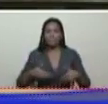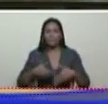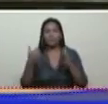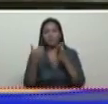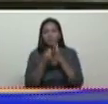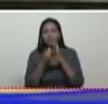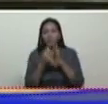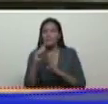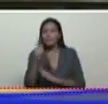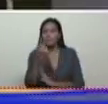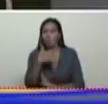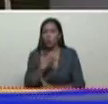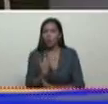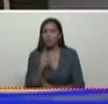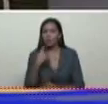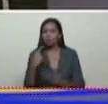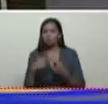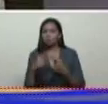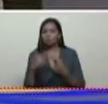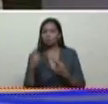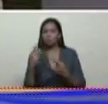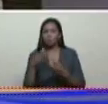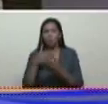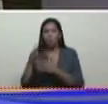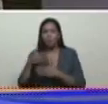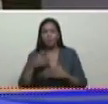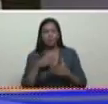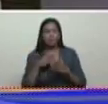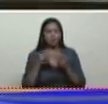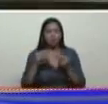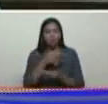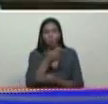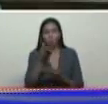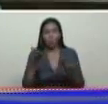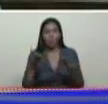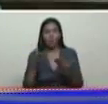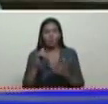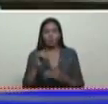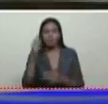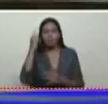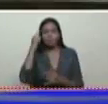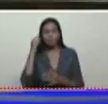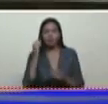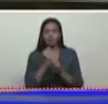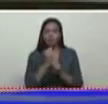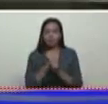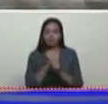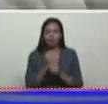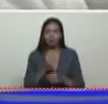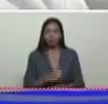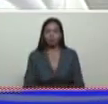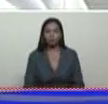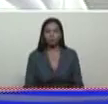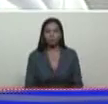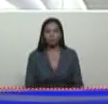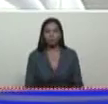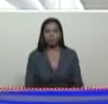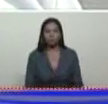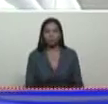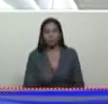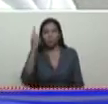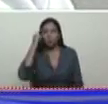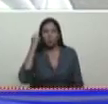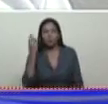vacunación. Es lo primero que yo quería compartir con ustedes en este día de trabajo, día